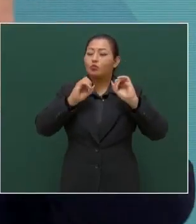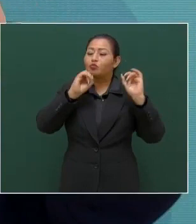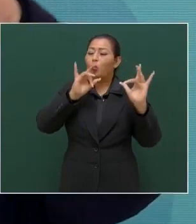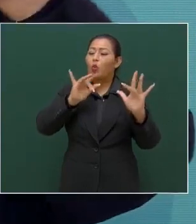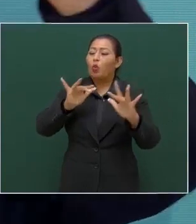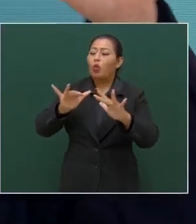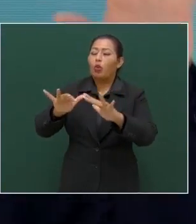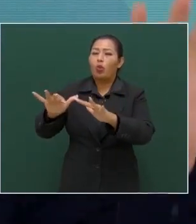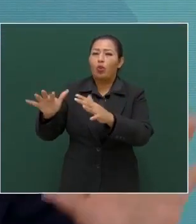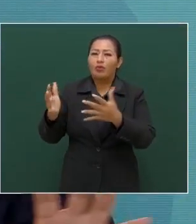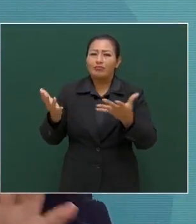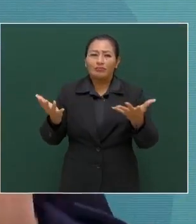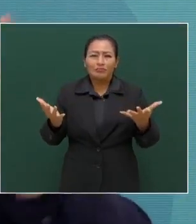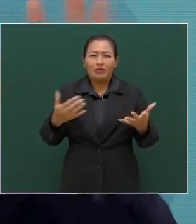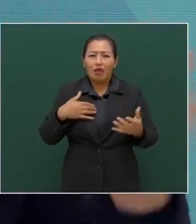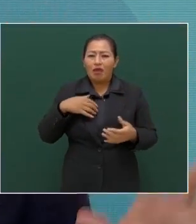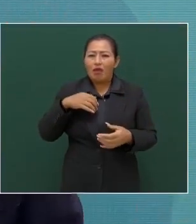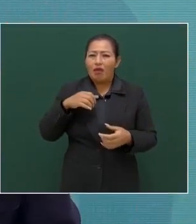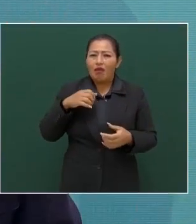de